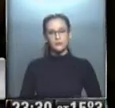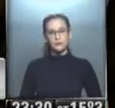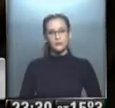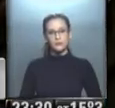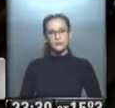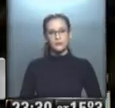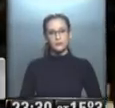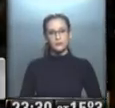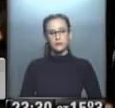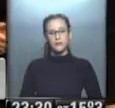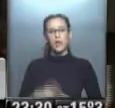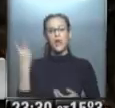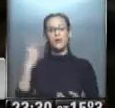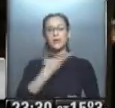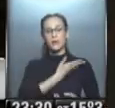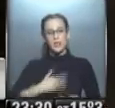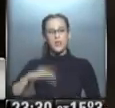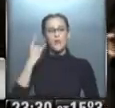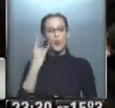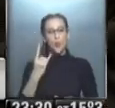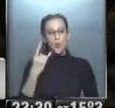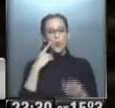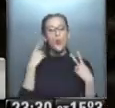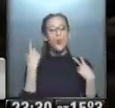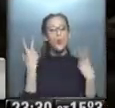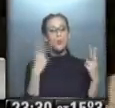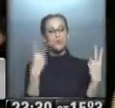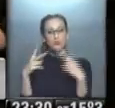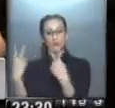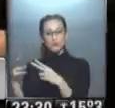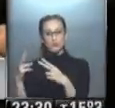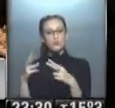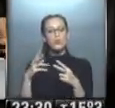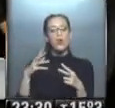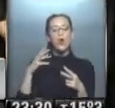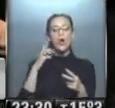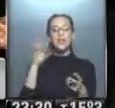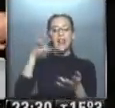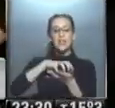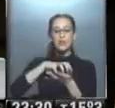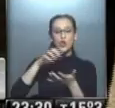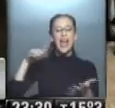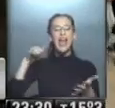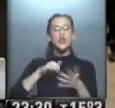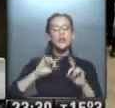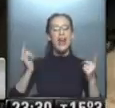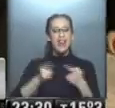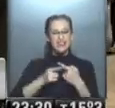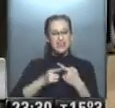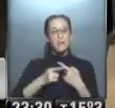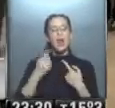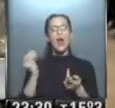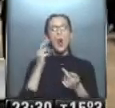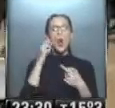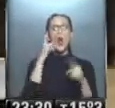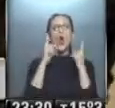El vicepresidente Amado Boudou recorrió las instalaciones del Aeroparque Metropolitano Jorge Newbery para visitar las obras de refacción recientemente